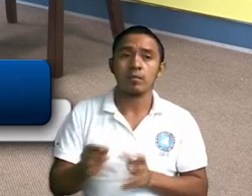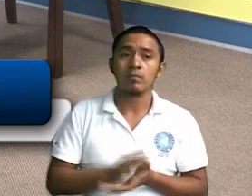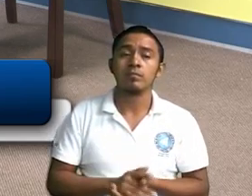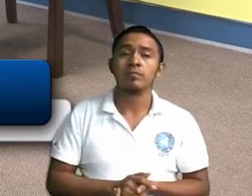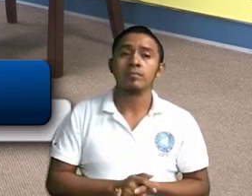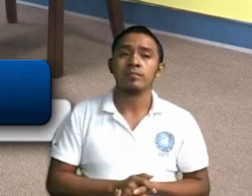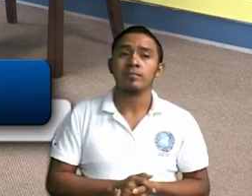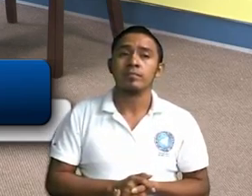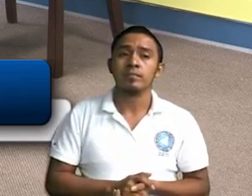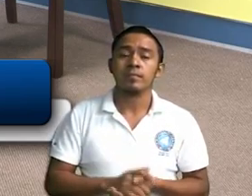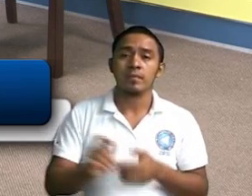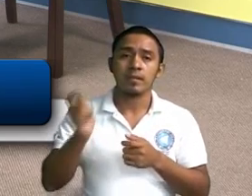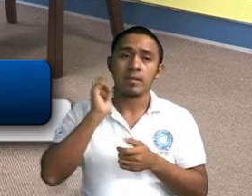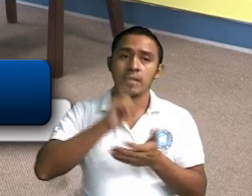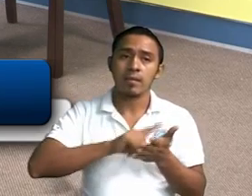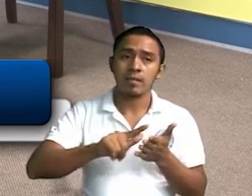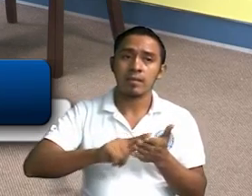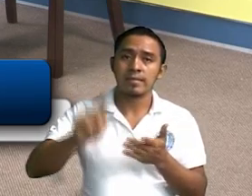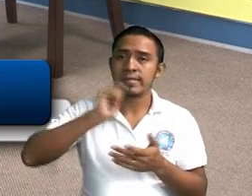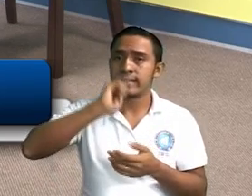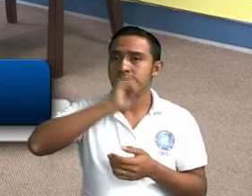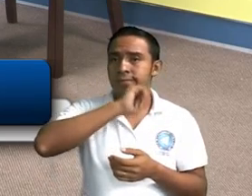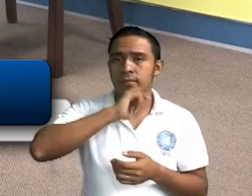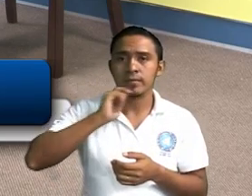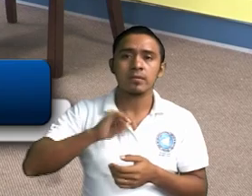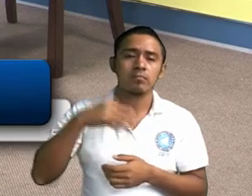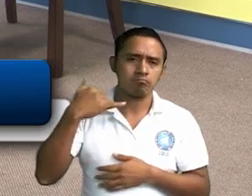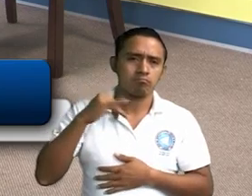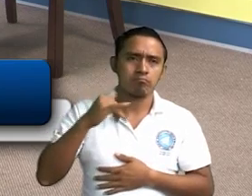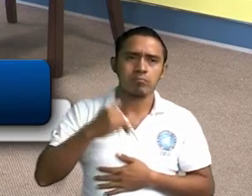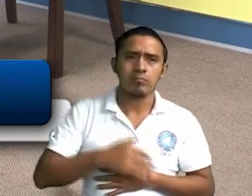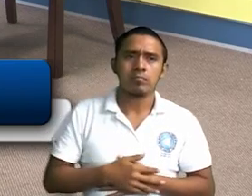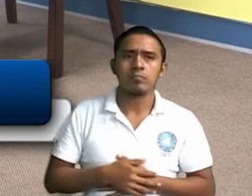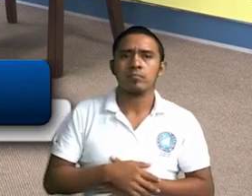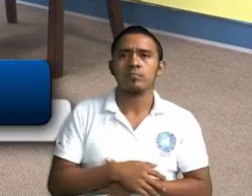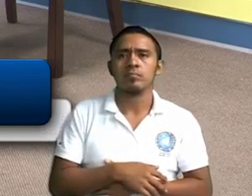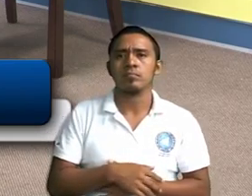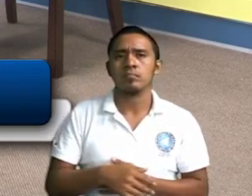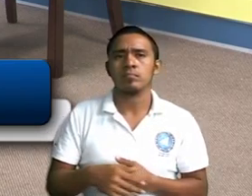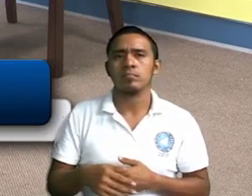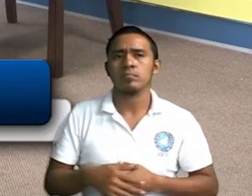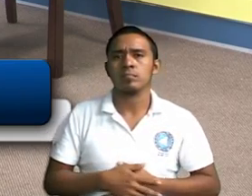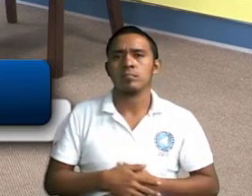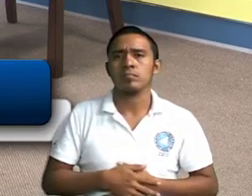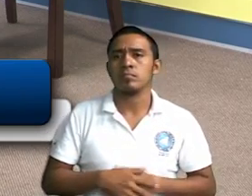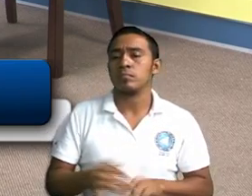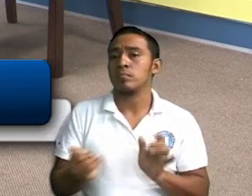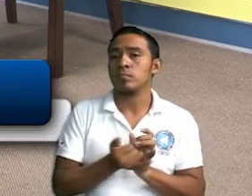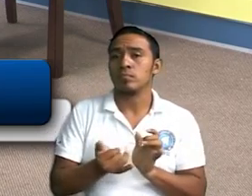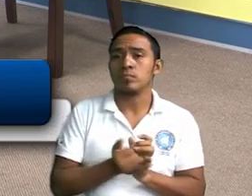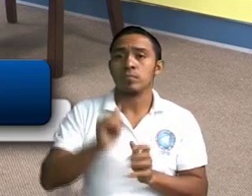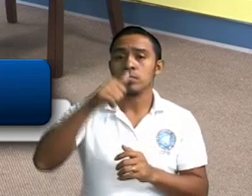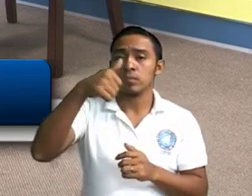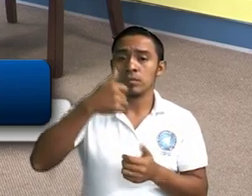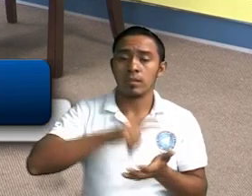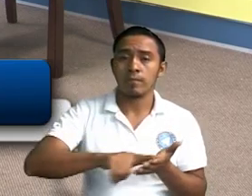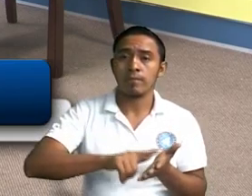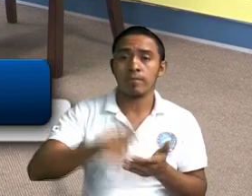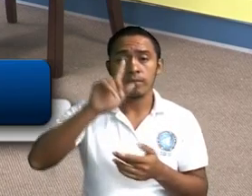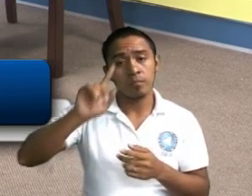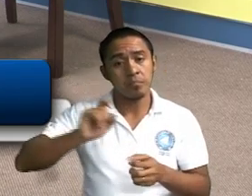la limpieza de los dientes o no si es recomendable cada cuanto período cada contusión igual cada seis meses a un